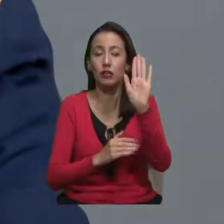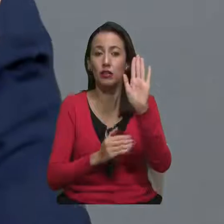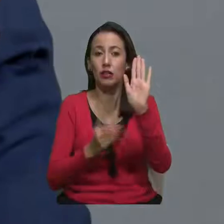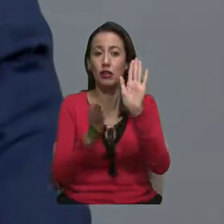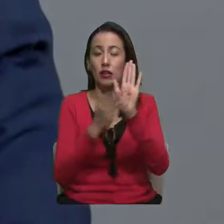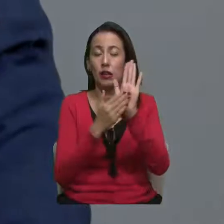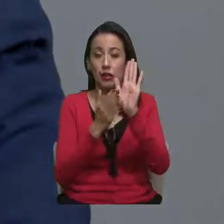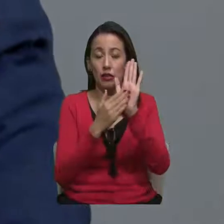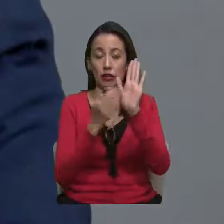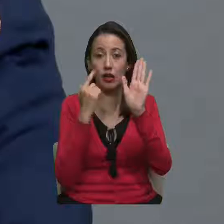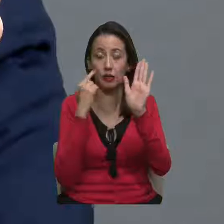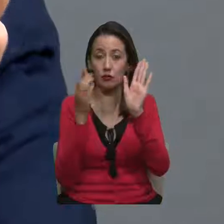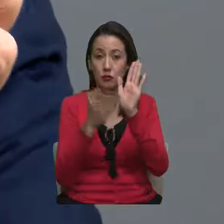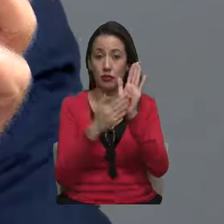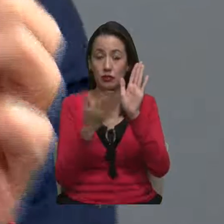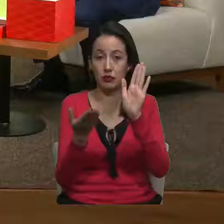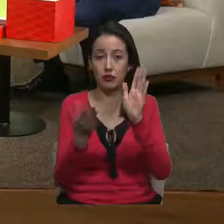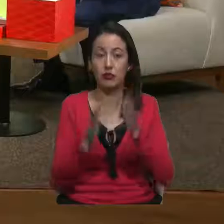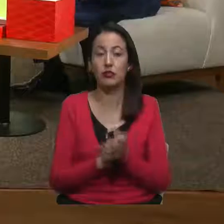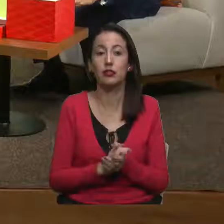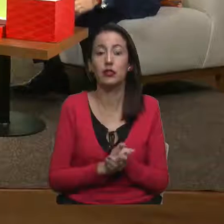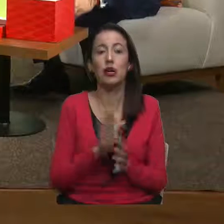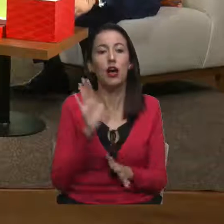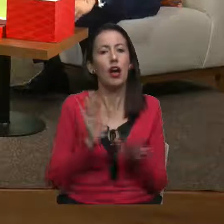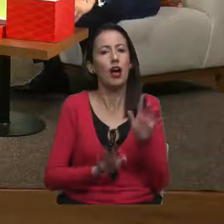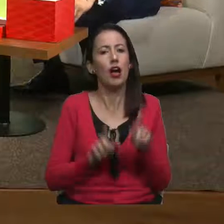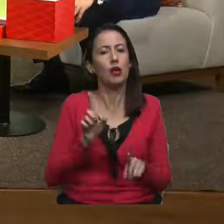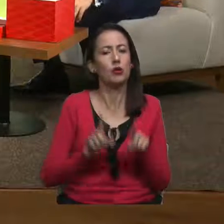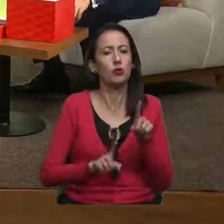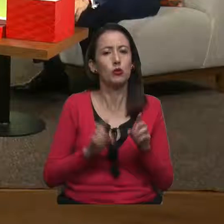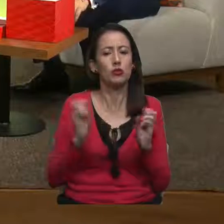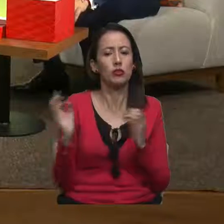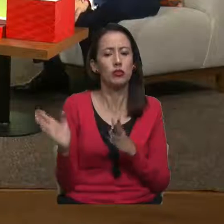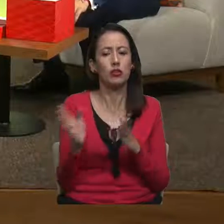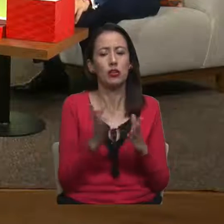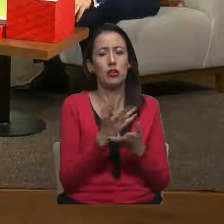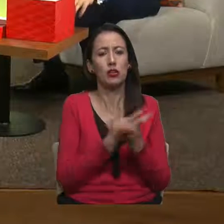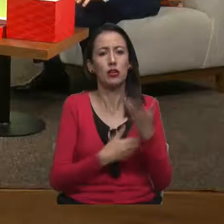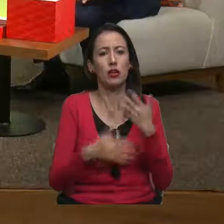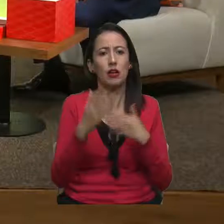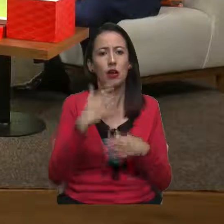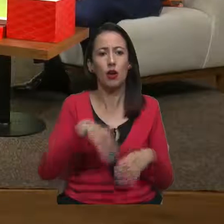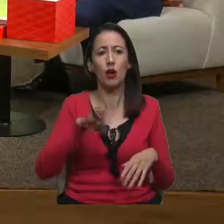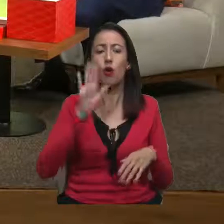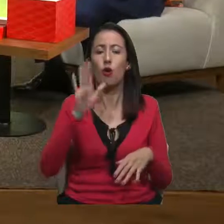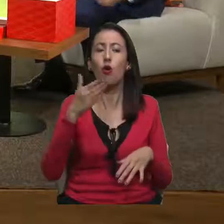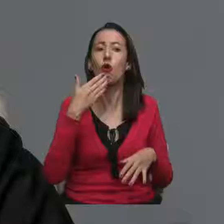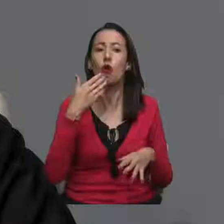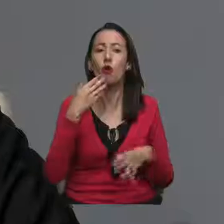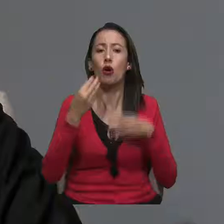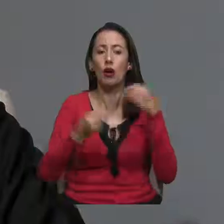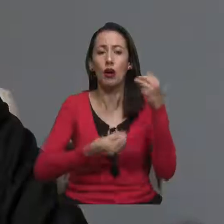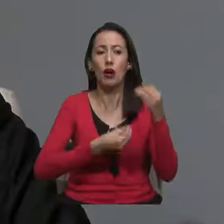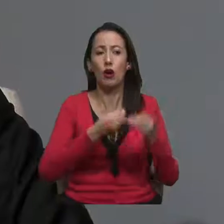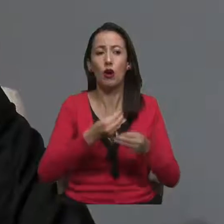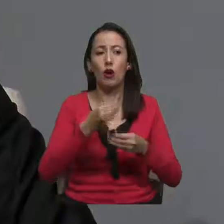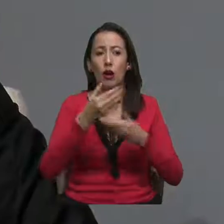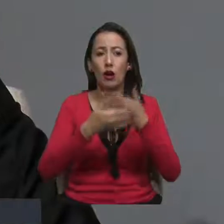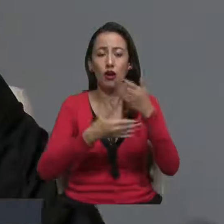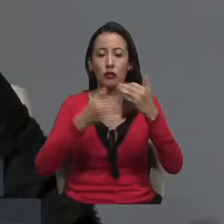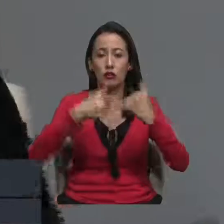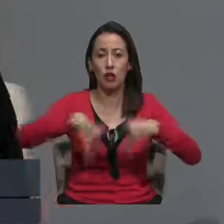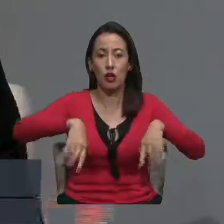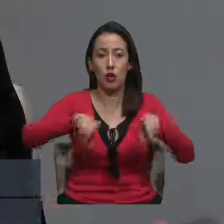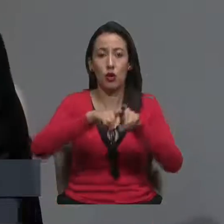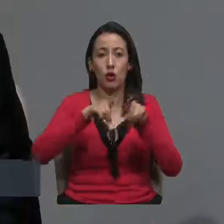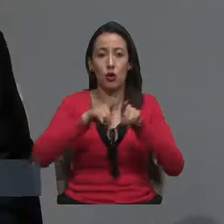gracias bueno sin duda se han registrado muchas muertes no solamente relacionadas al tema del cómic 19 sino